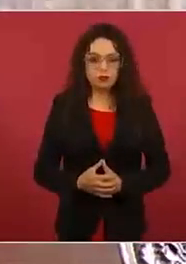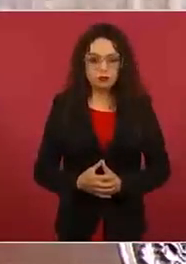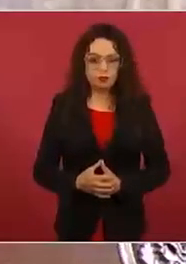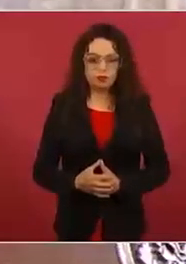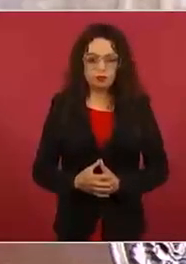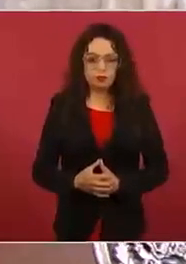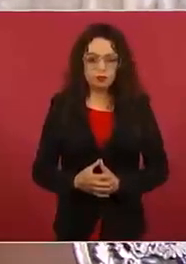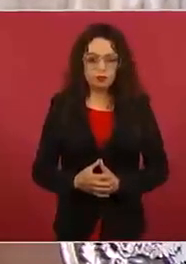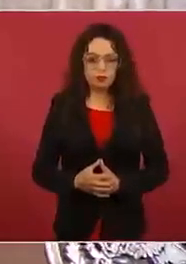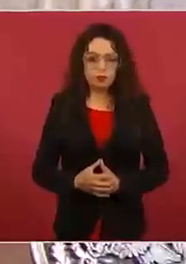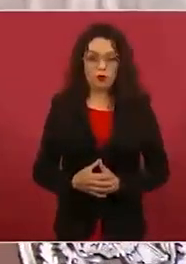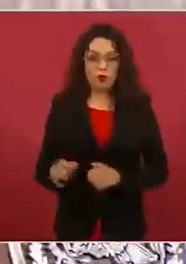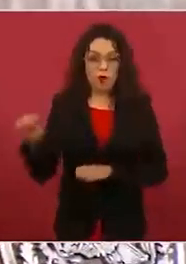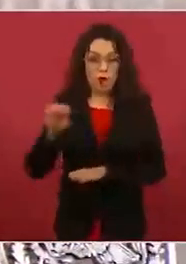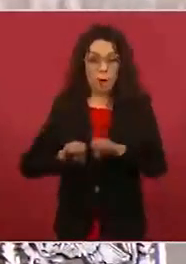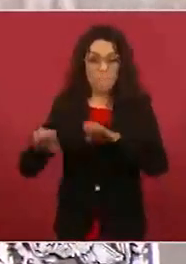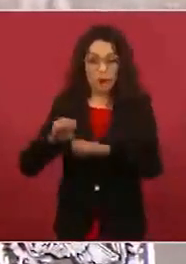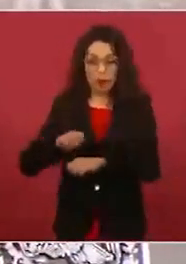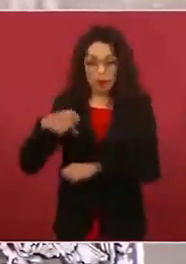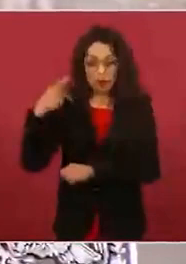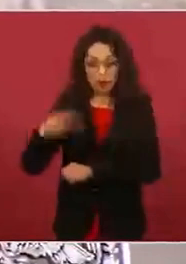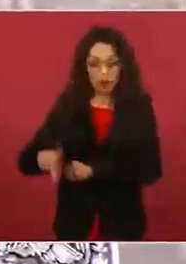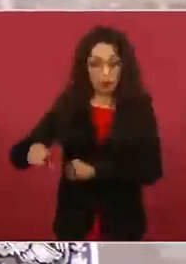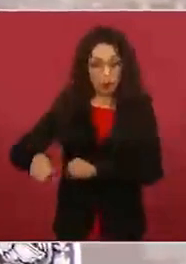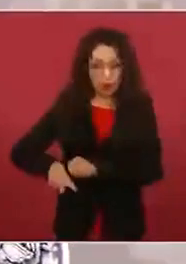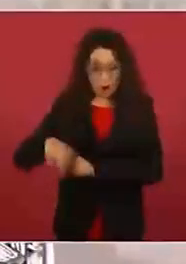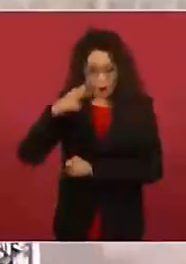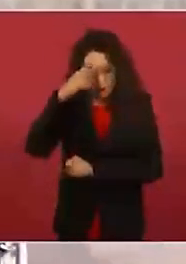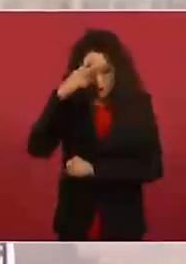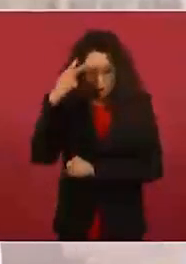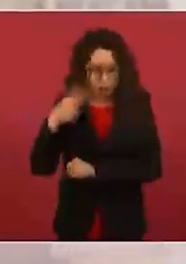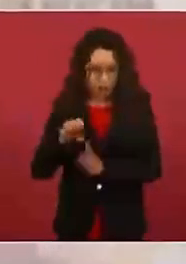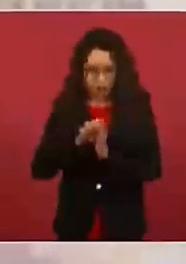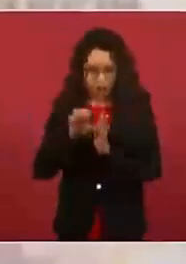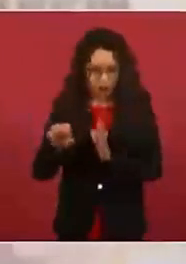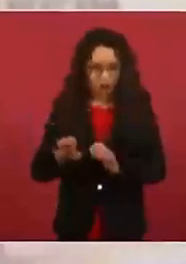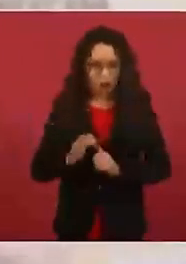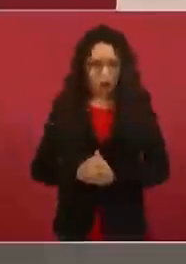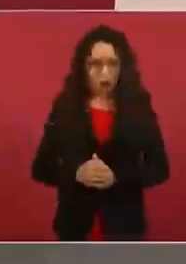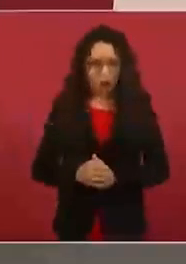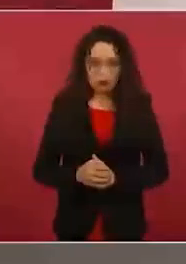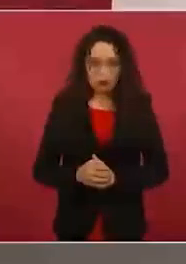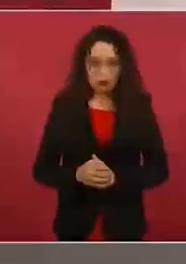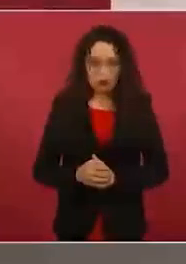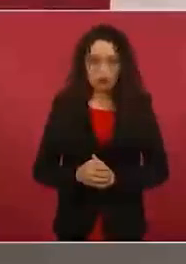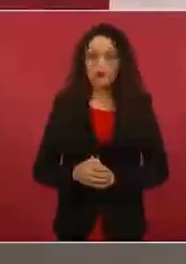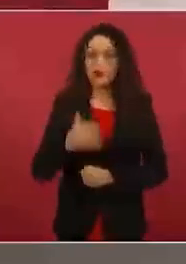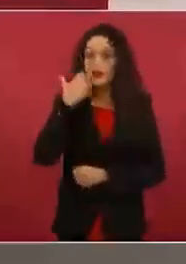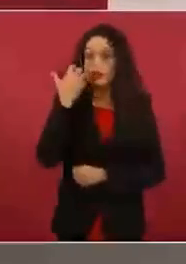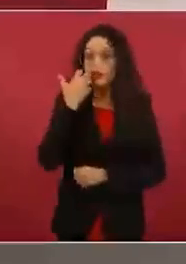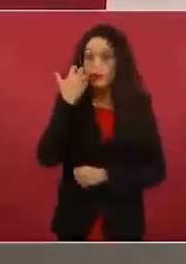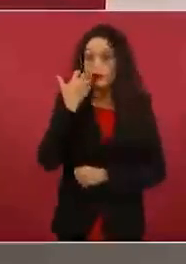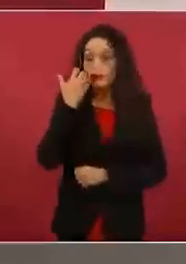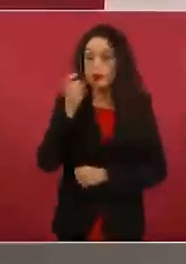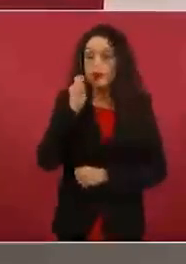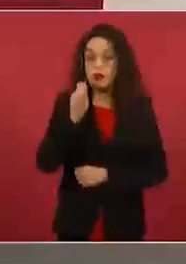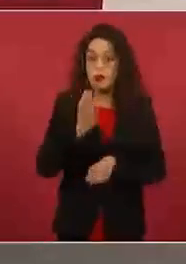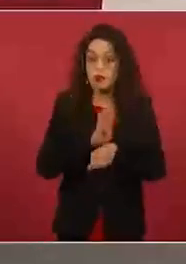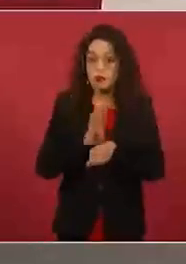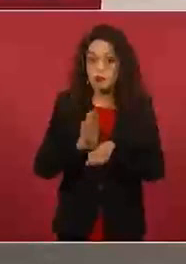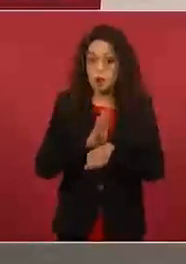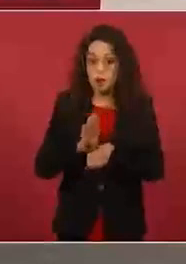Una empresa pública no tiene como objetivo, como propósito, el lucro,